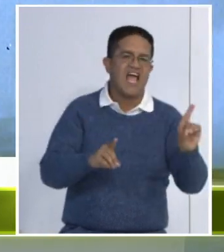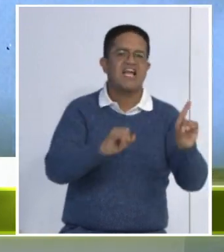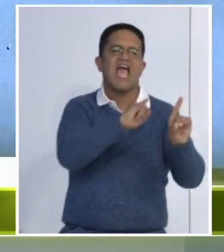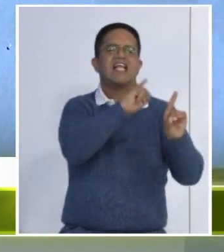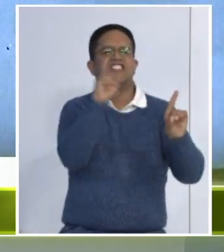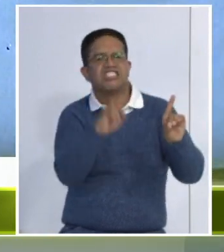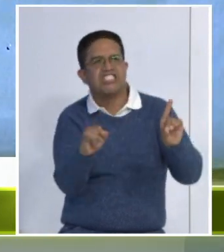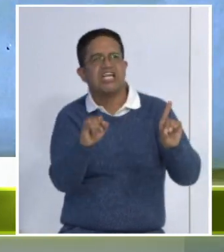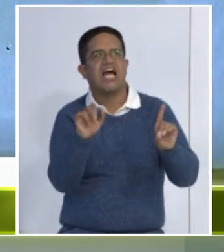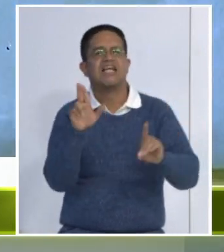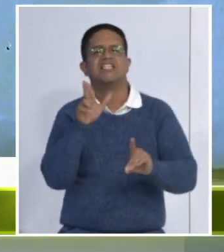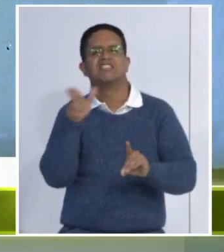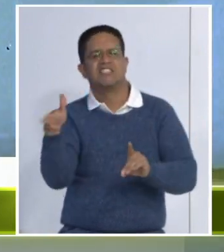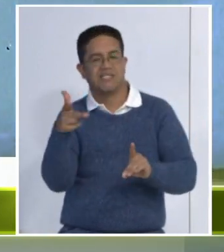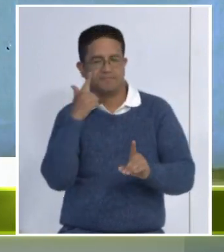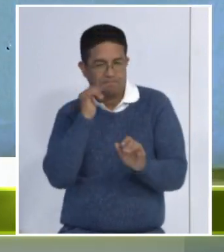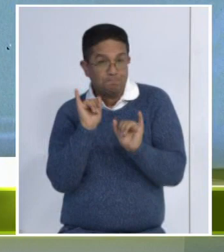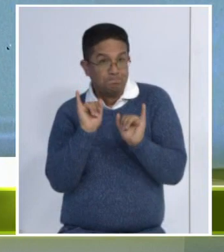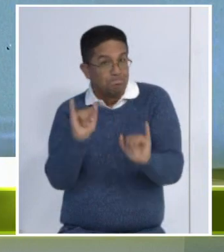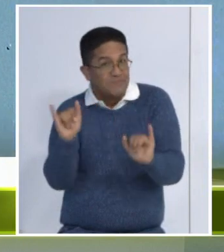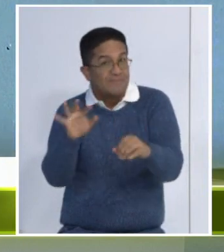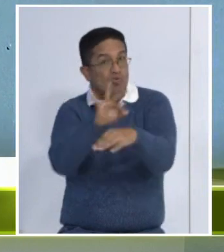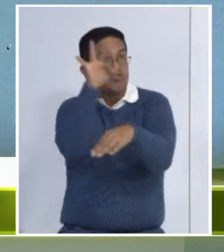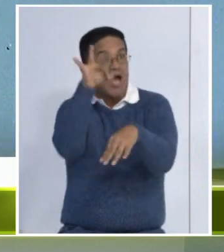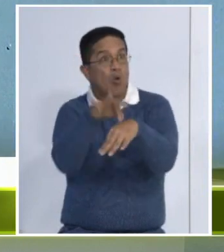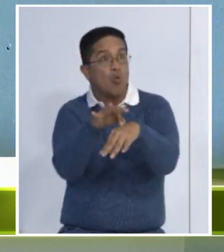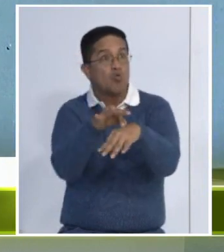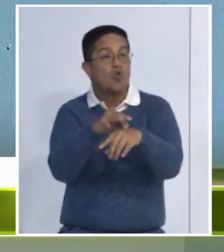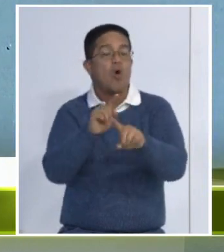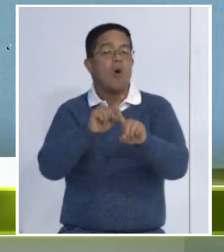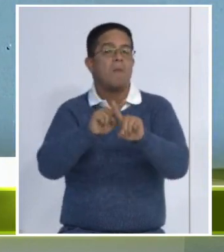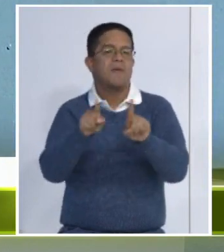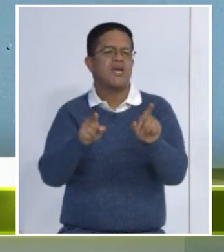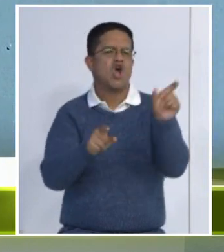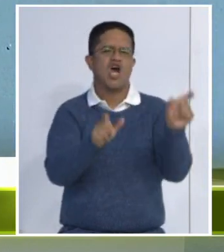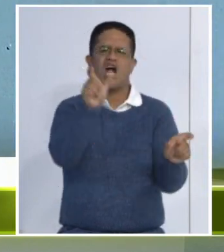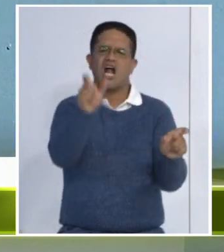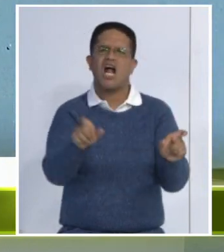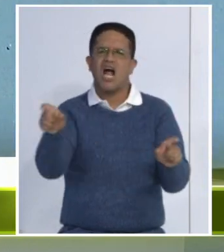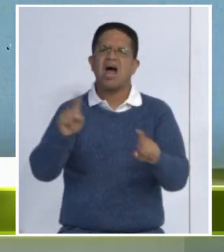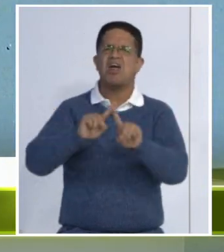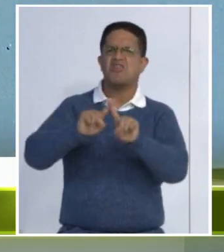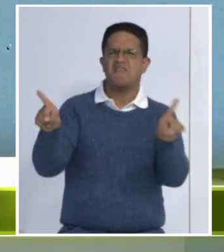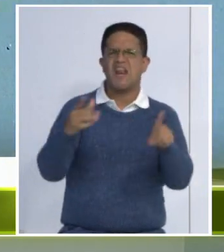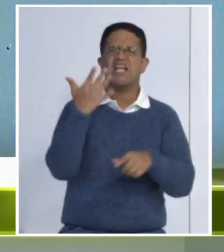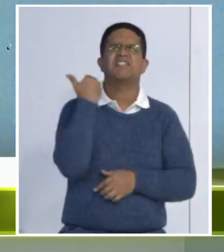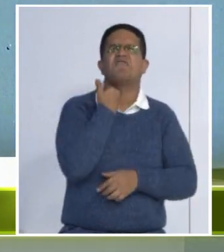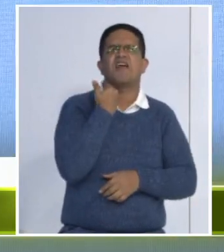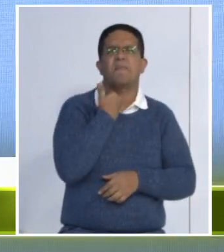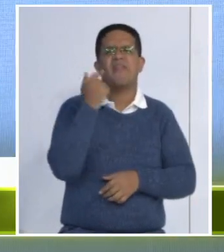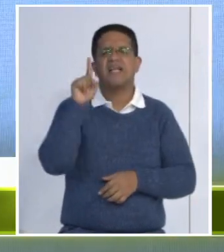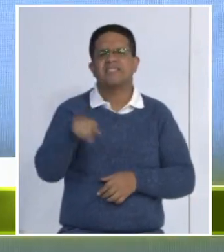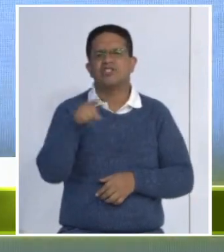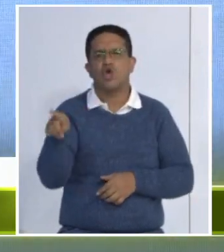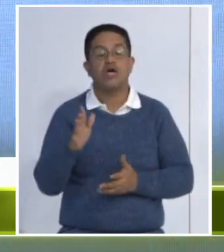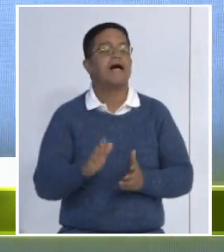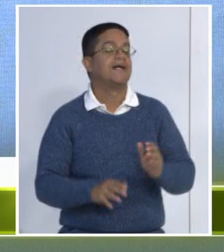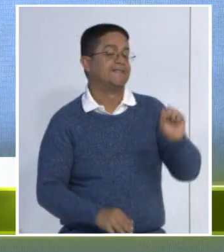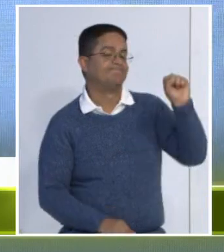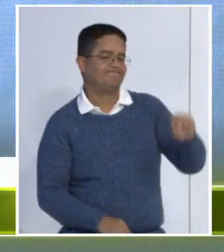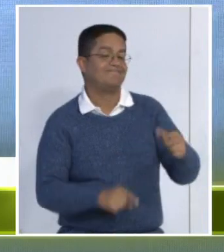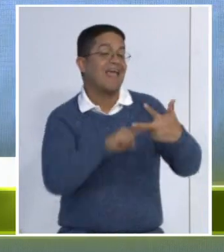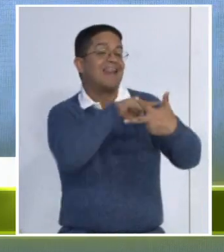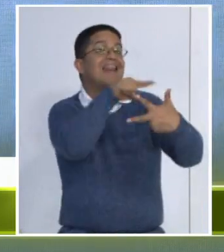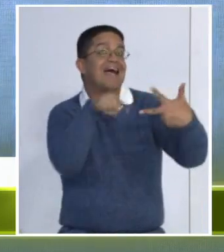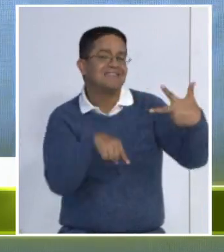poco porque lo transmite el mismo zancudo, pero se comporta un poco distinto en nuestro cuerpo también. Sí, exacto. Ellos tres